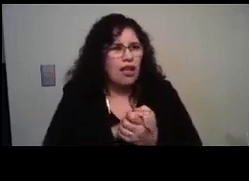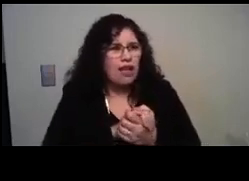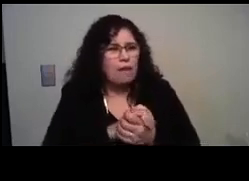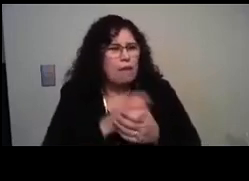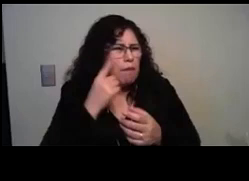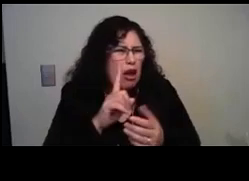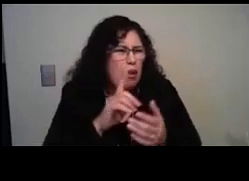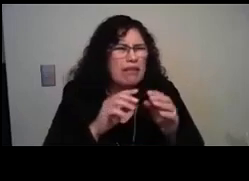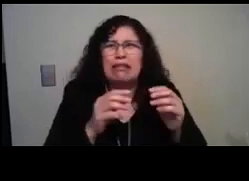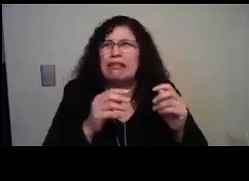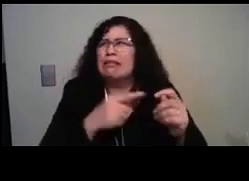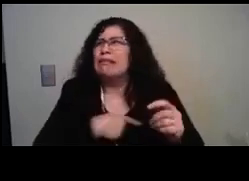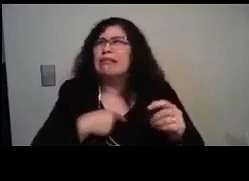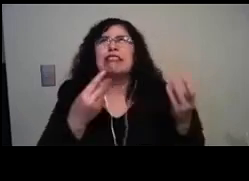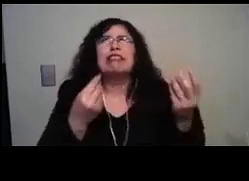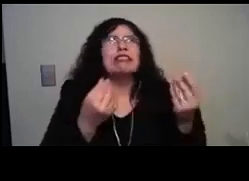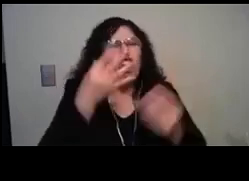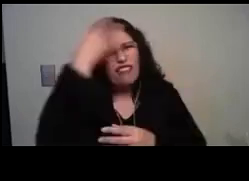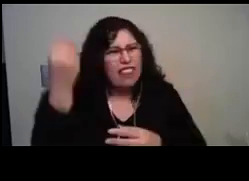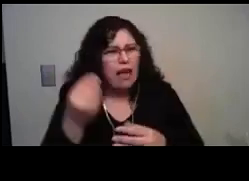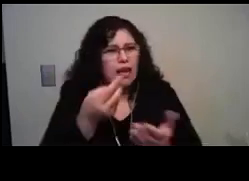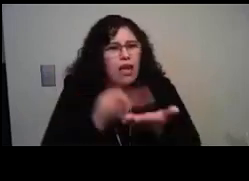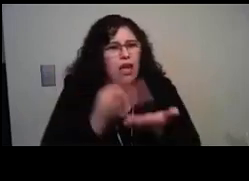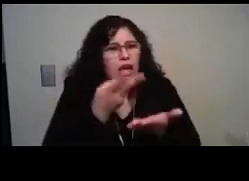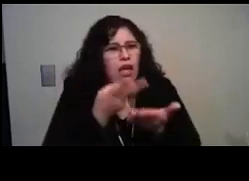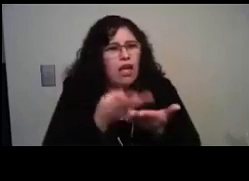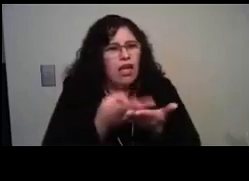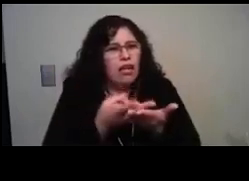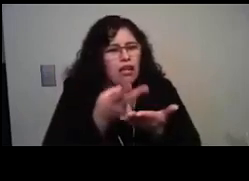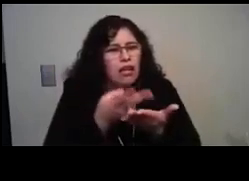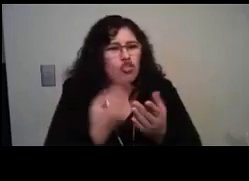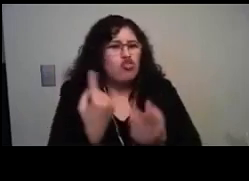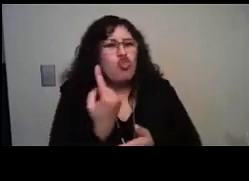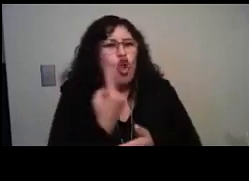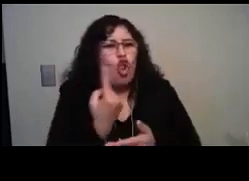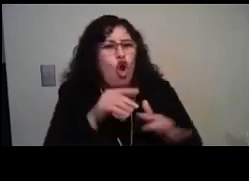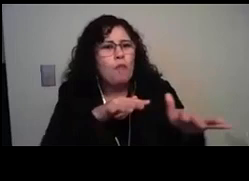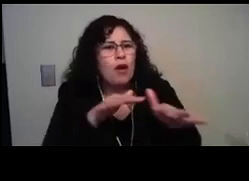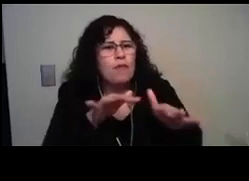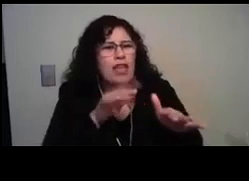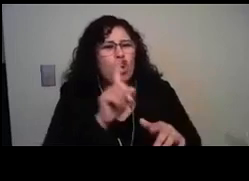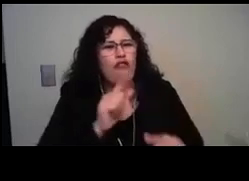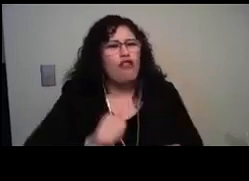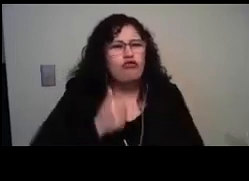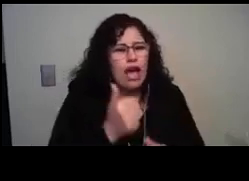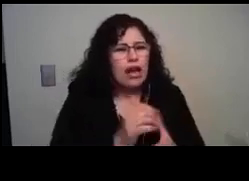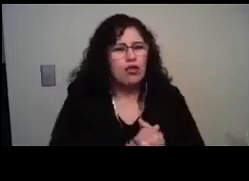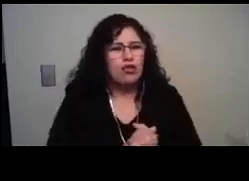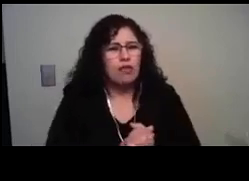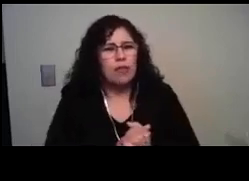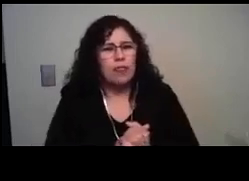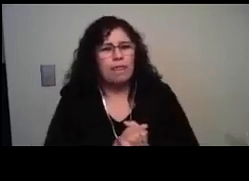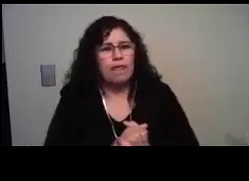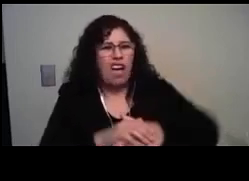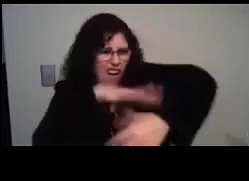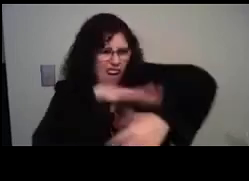como eso, se me olvidó el nombre, pero que se mueve el cuerpo solo. ya, movimiento involuntario. Sí, y su brazo Convulsiones.